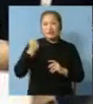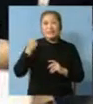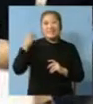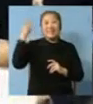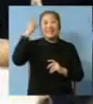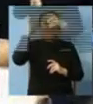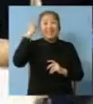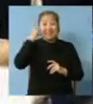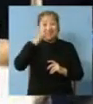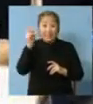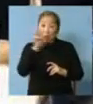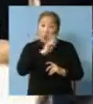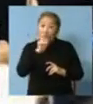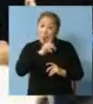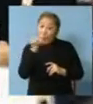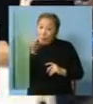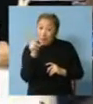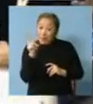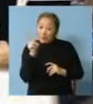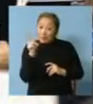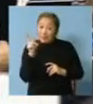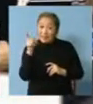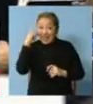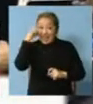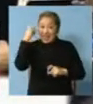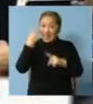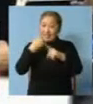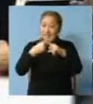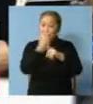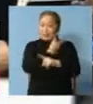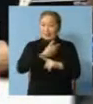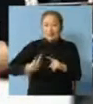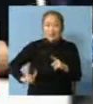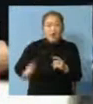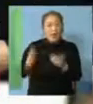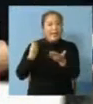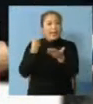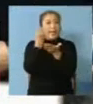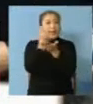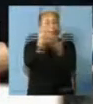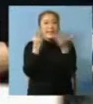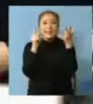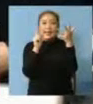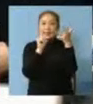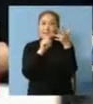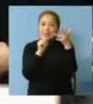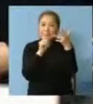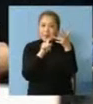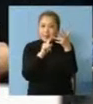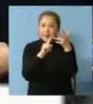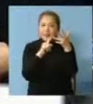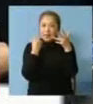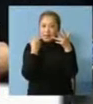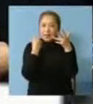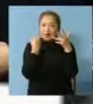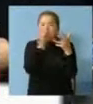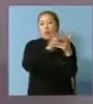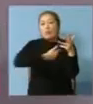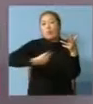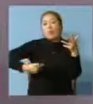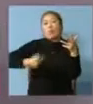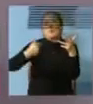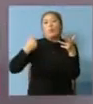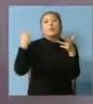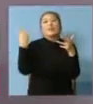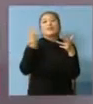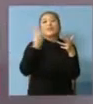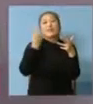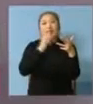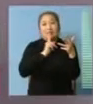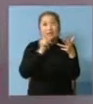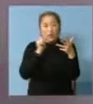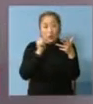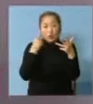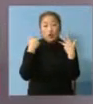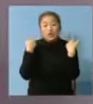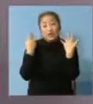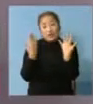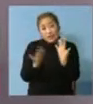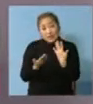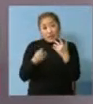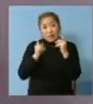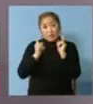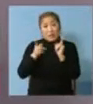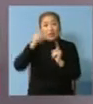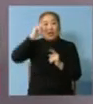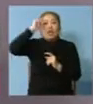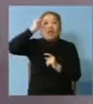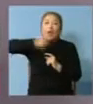Cristina Fernández de Kirchner, bueno, sabemos que ella está entre su candidatura a vicepresidente y en